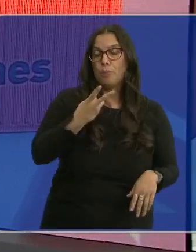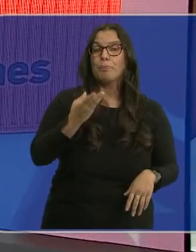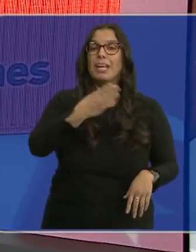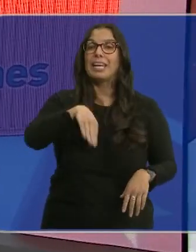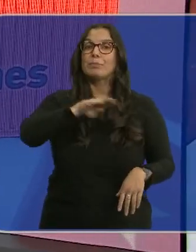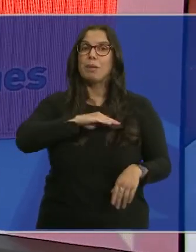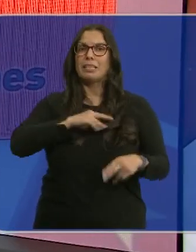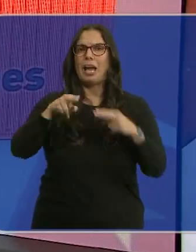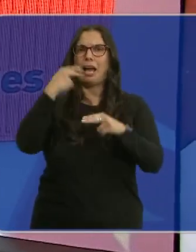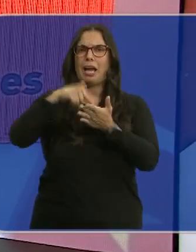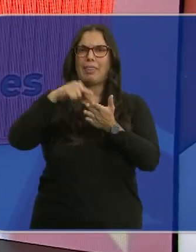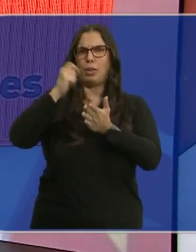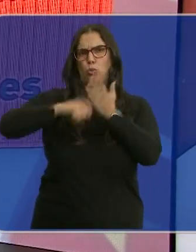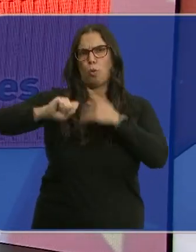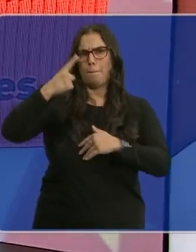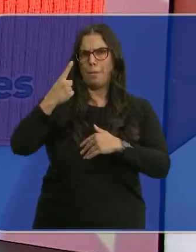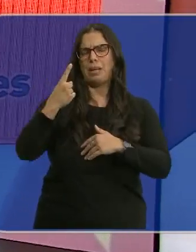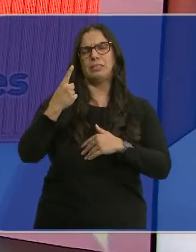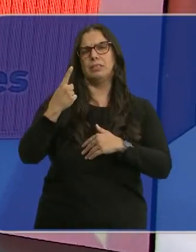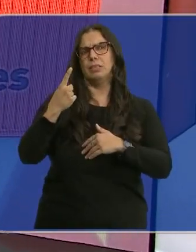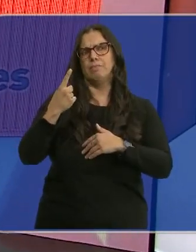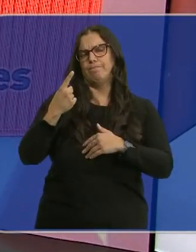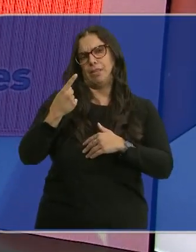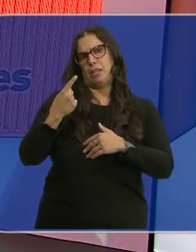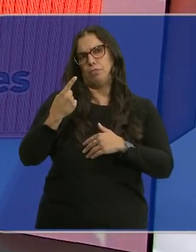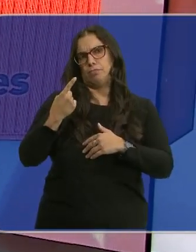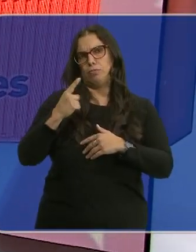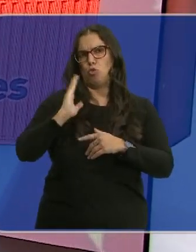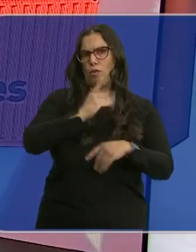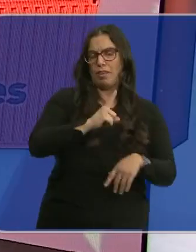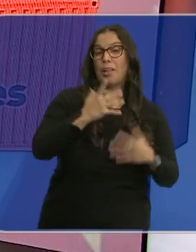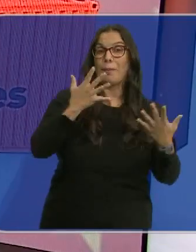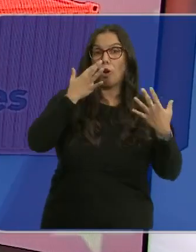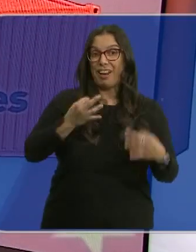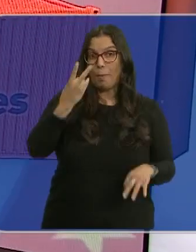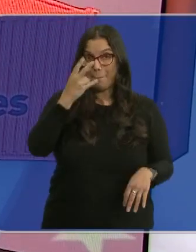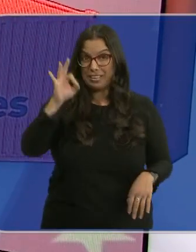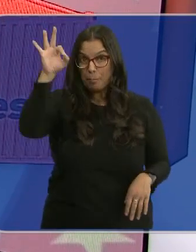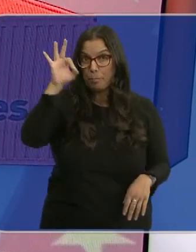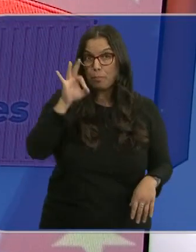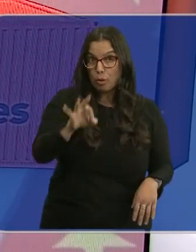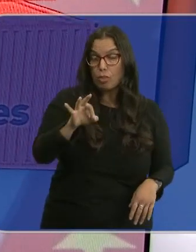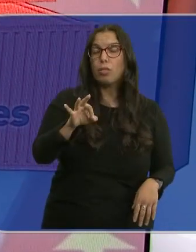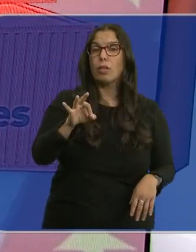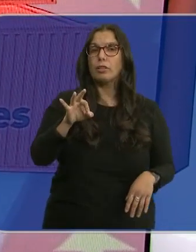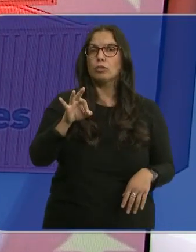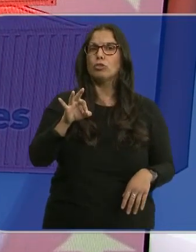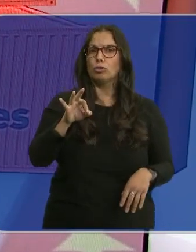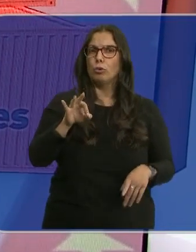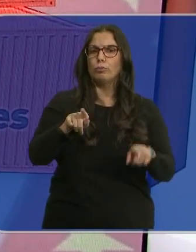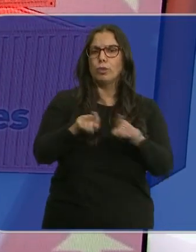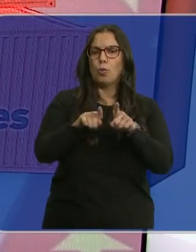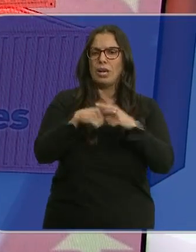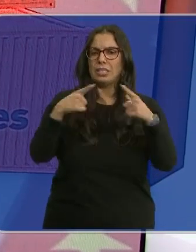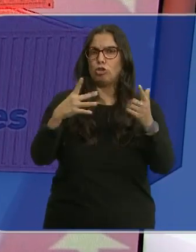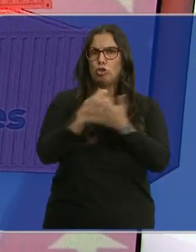libra de los aranceles más duros, que llegan al 62,5%, el 20% que se va a aplicar a los productos derivados del cerdo pone en alerta a